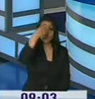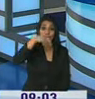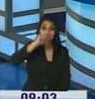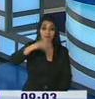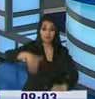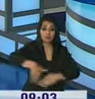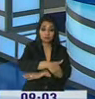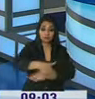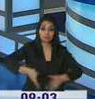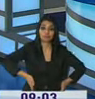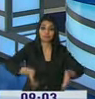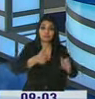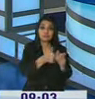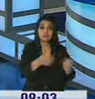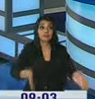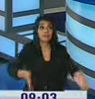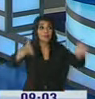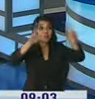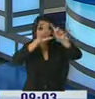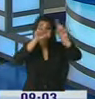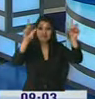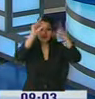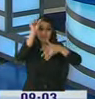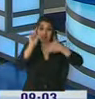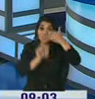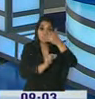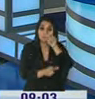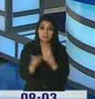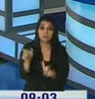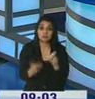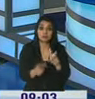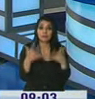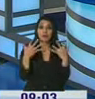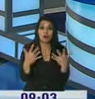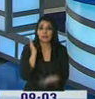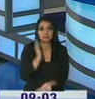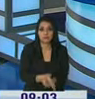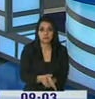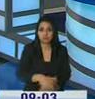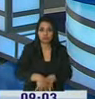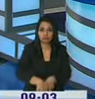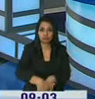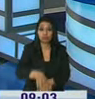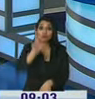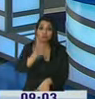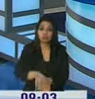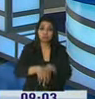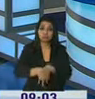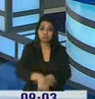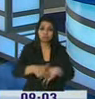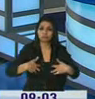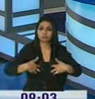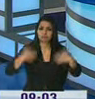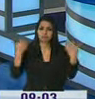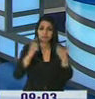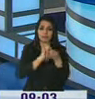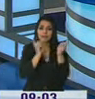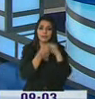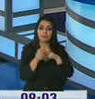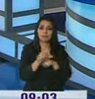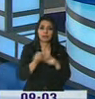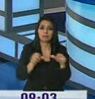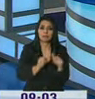plataforma financiera, pues hay moradores, se paralizaron las obras, los vecinos del sur se movilizan en protestas a los cambios de